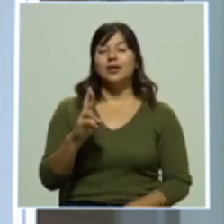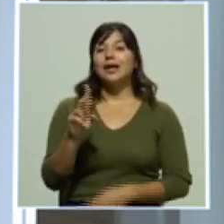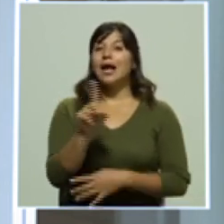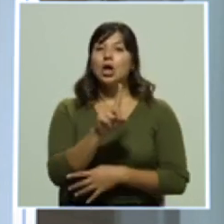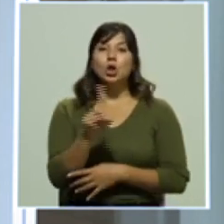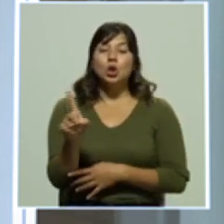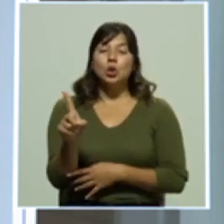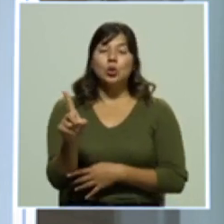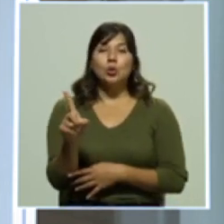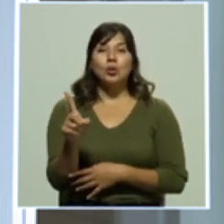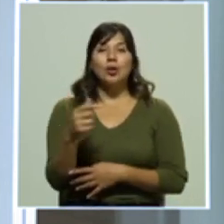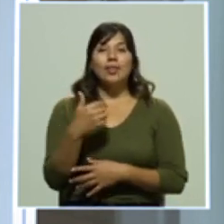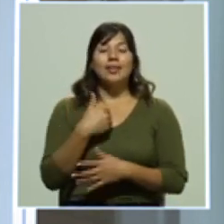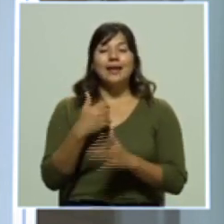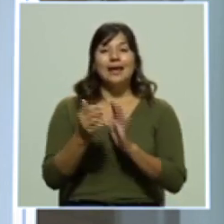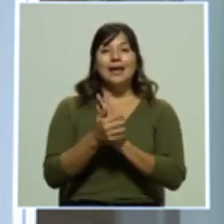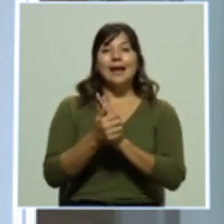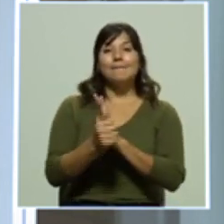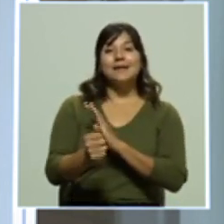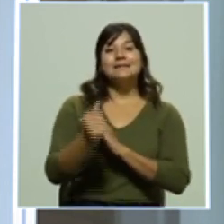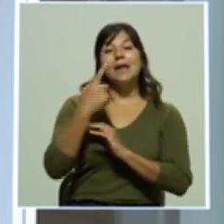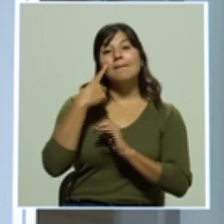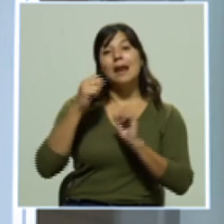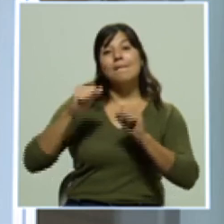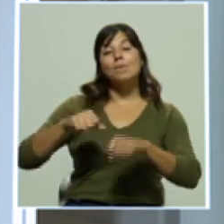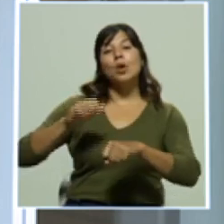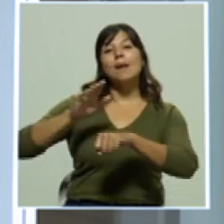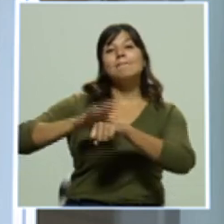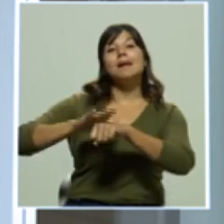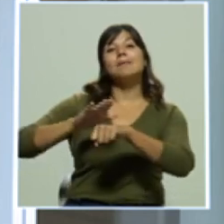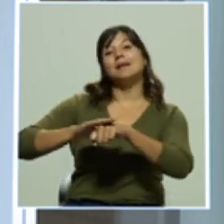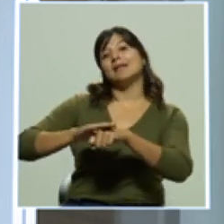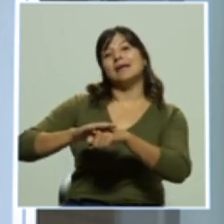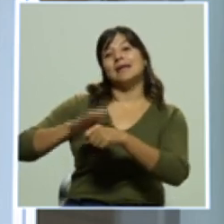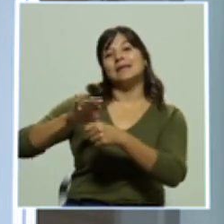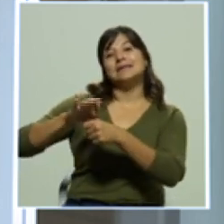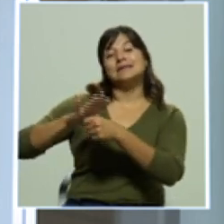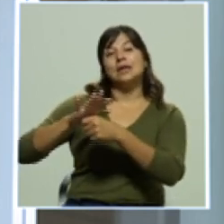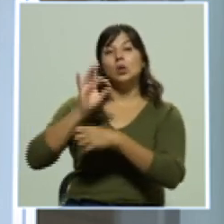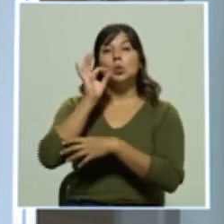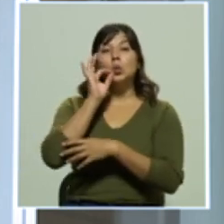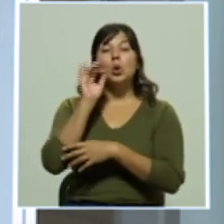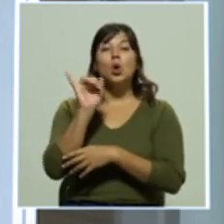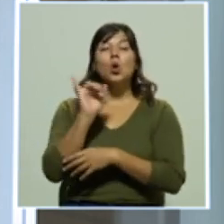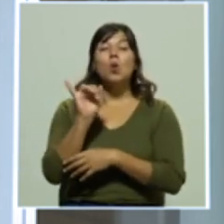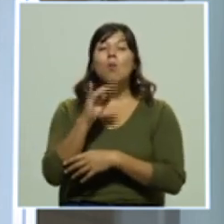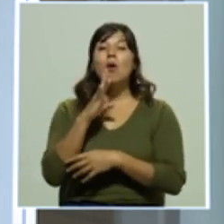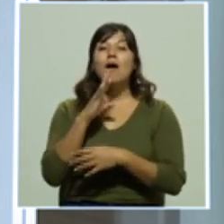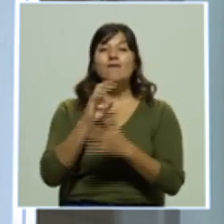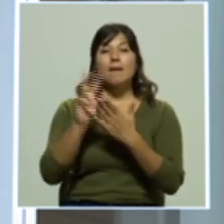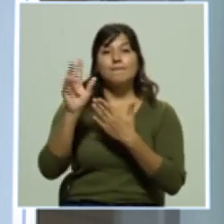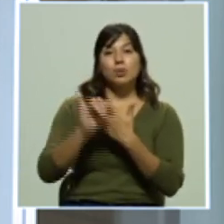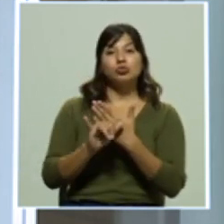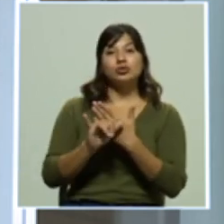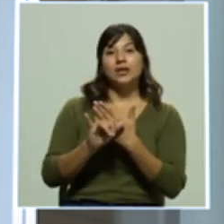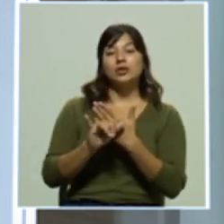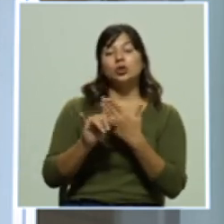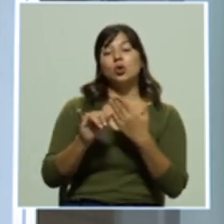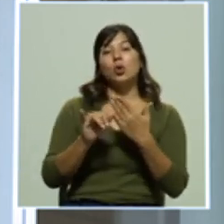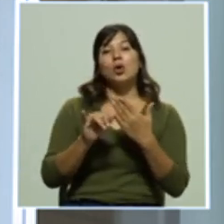condiciones para poder legalizar el cannabis en el uso medicinal como lo establece el proyecto que se dictaminó en la Comisión de